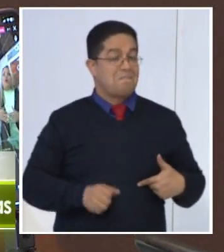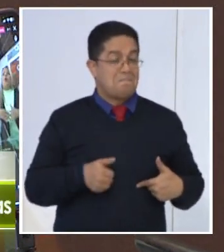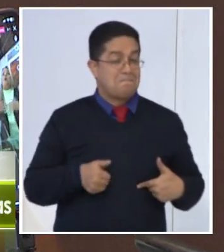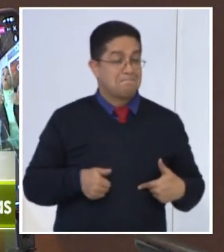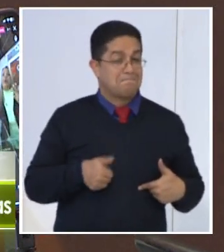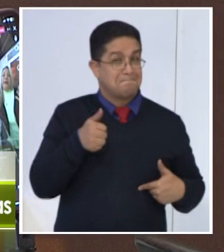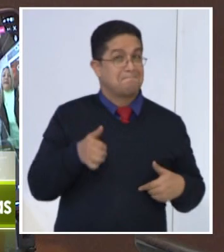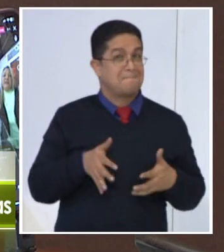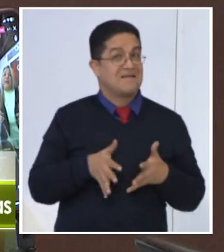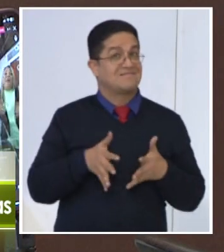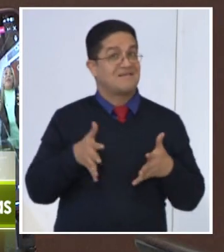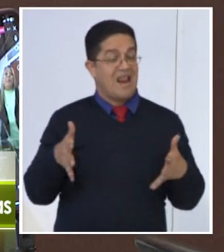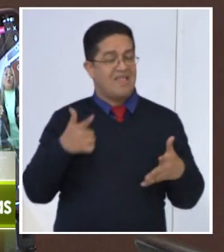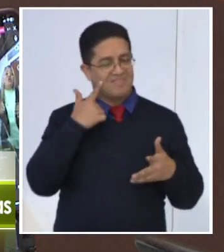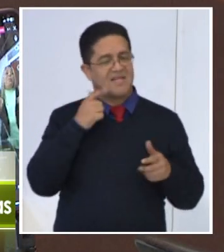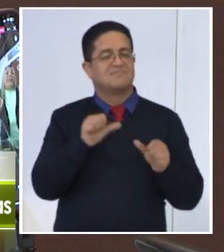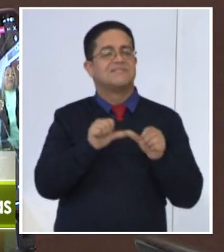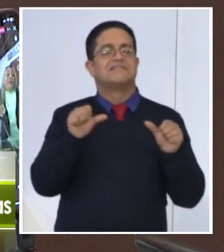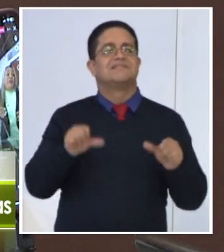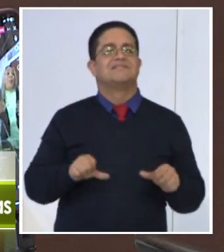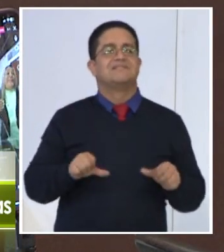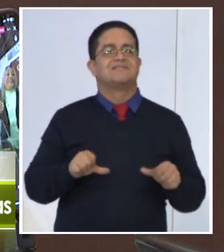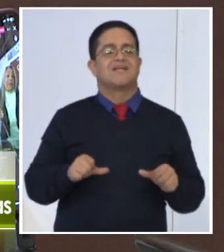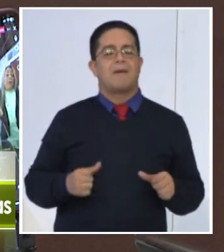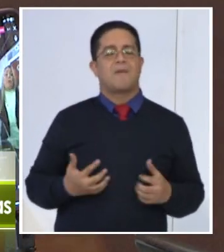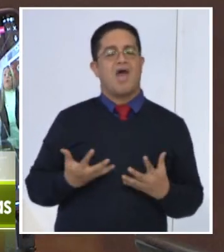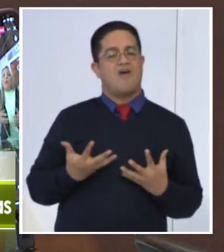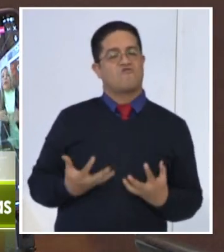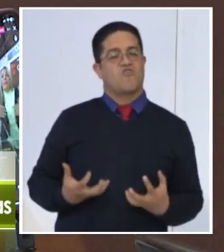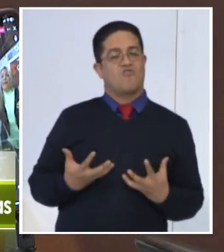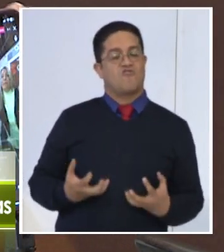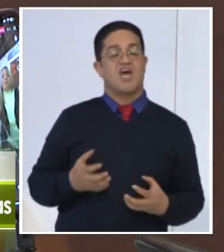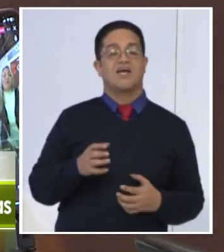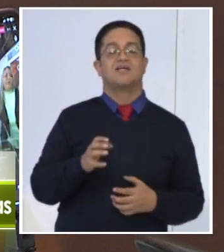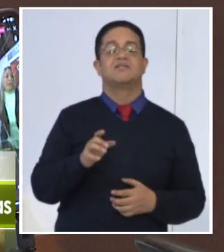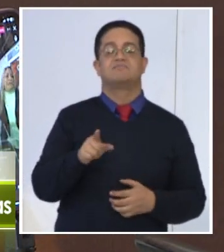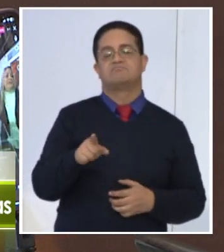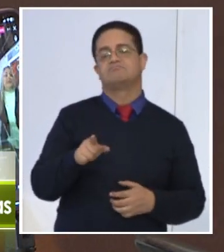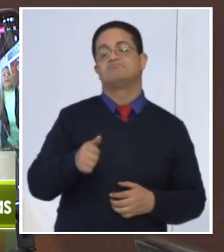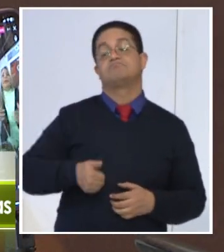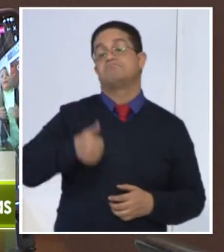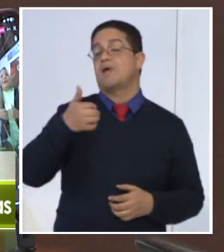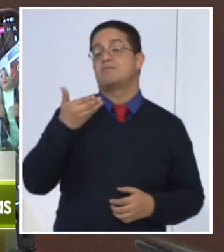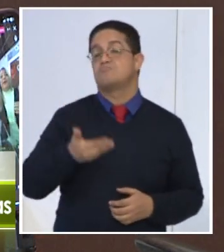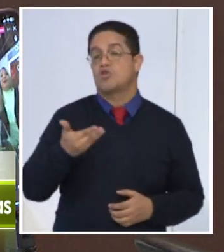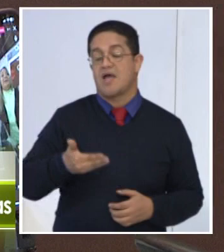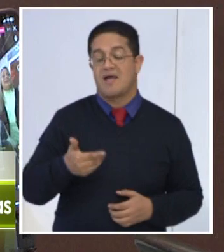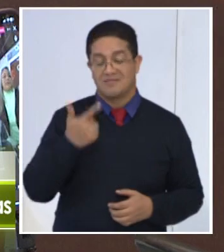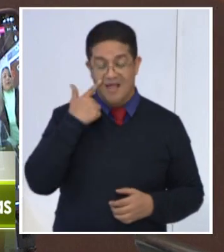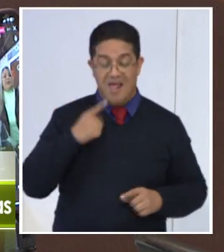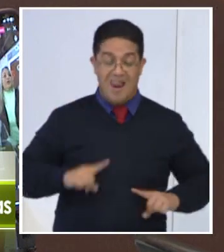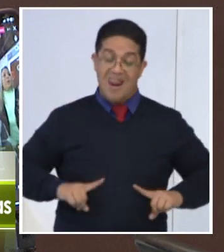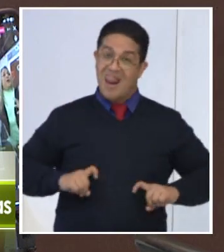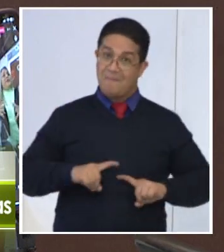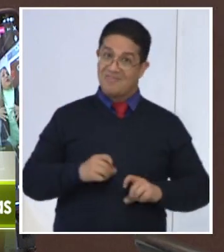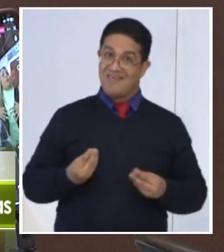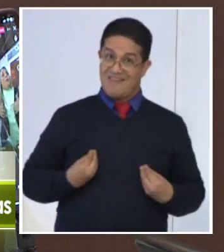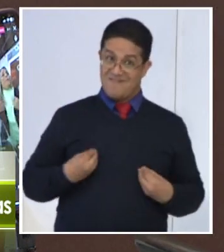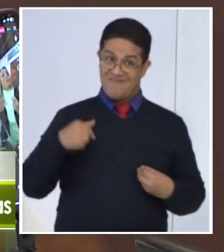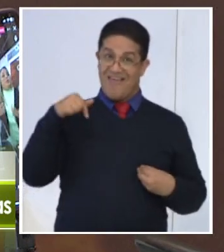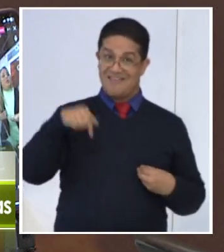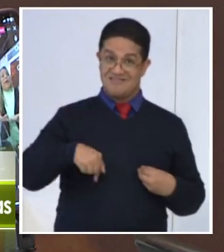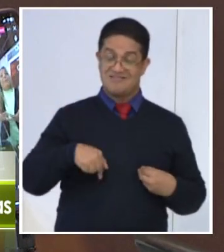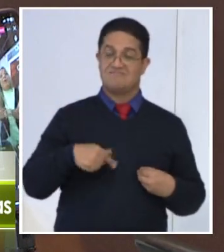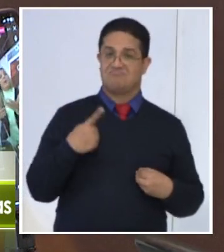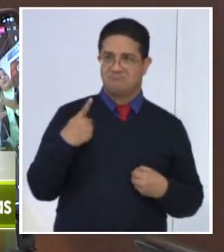conocida como el sistema nervioso periférico entérico, la más importante, las bacterias que residen allí como que tienen un